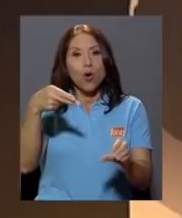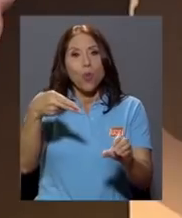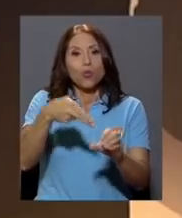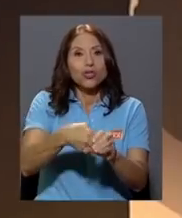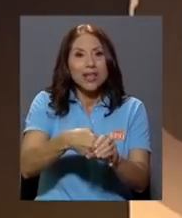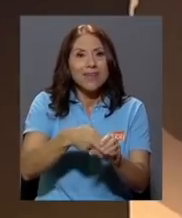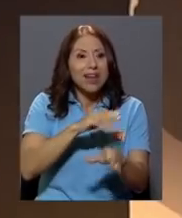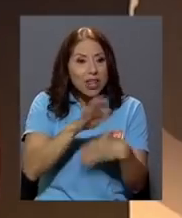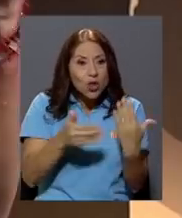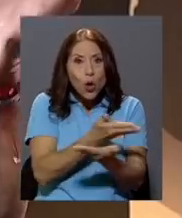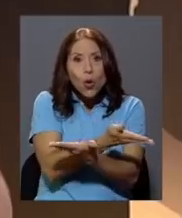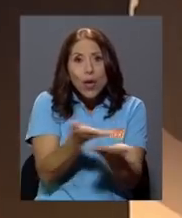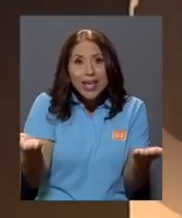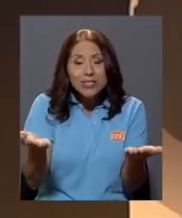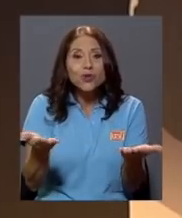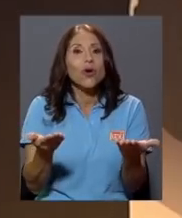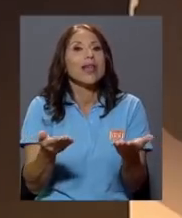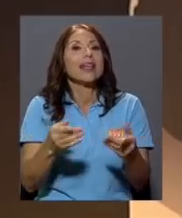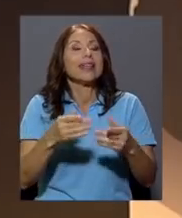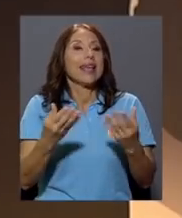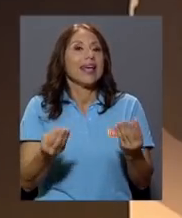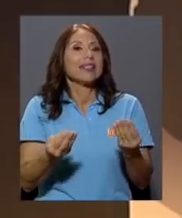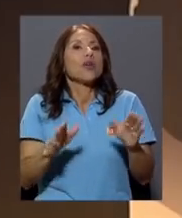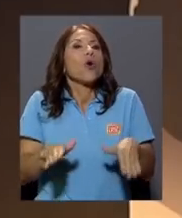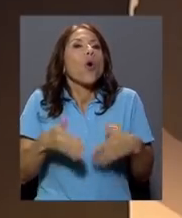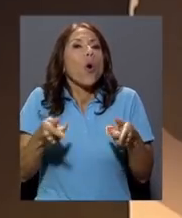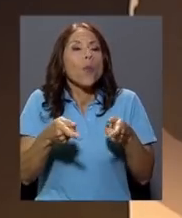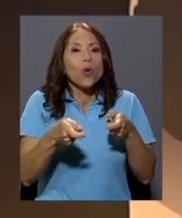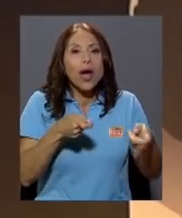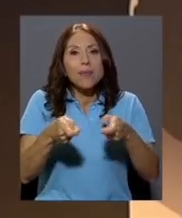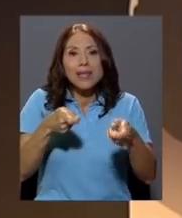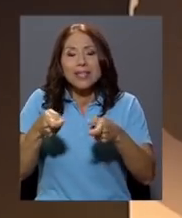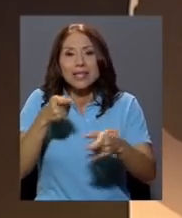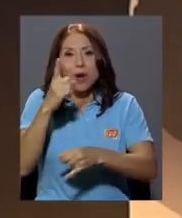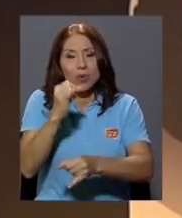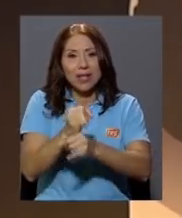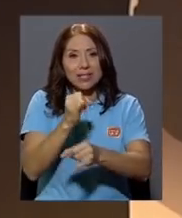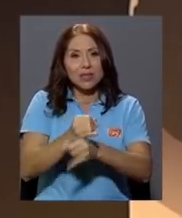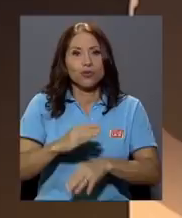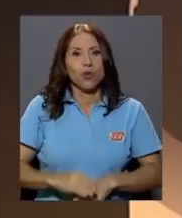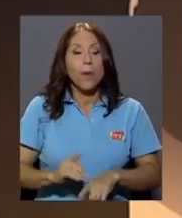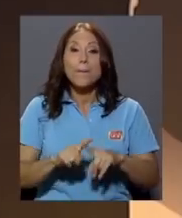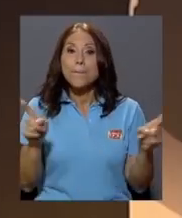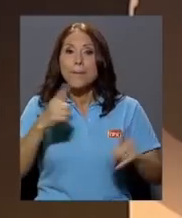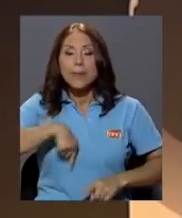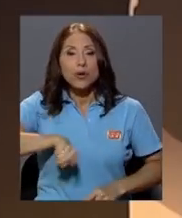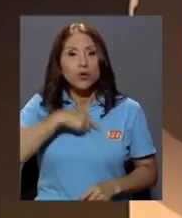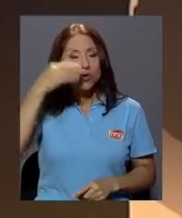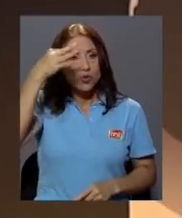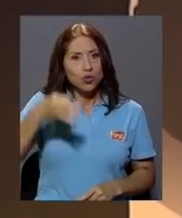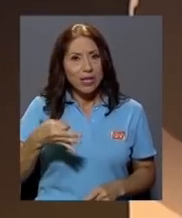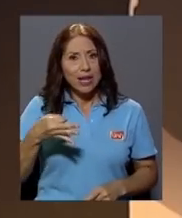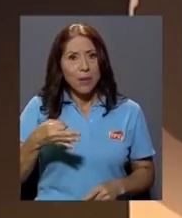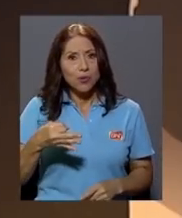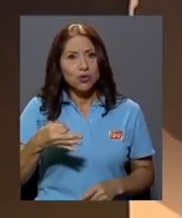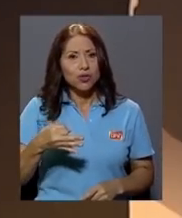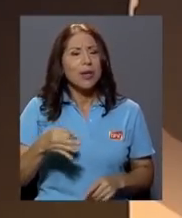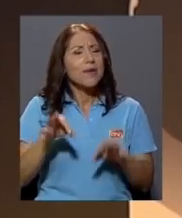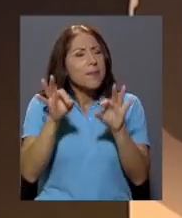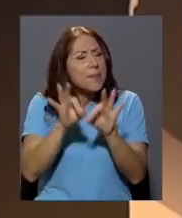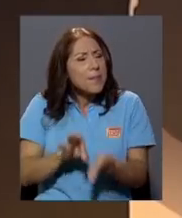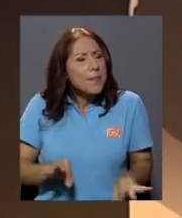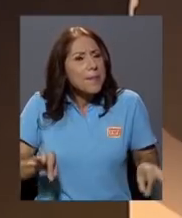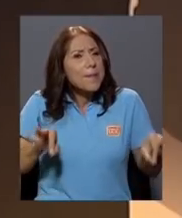muy propios de cómo usted administra, ¿verdad? Una institución. Pero consideramos que donde está la